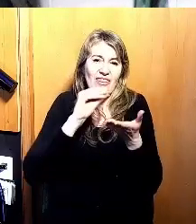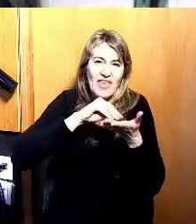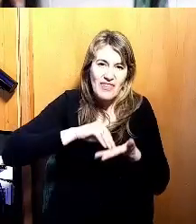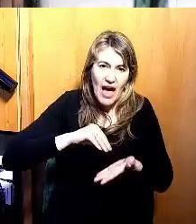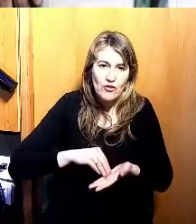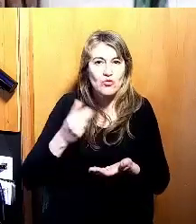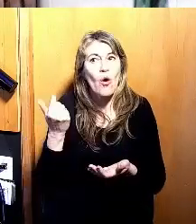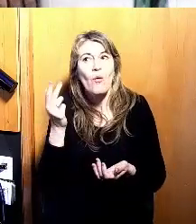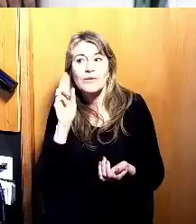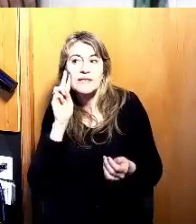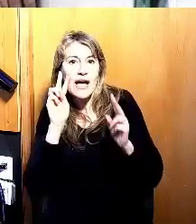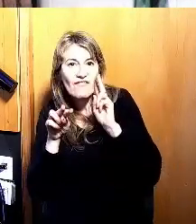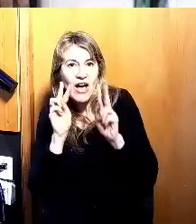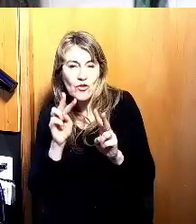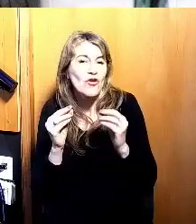verlo en acción